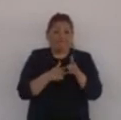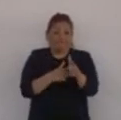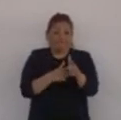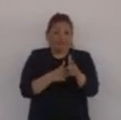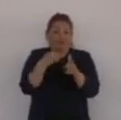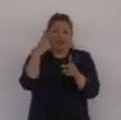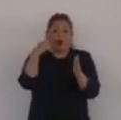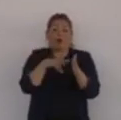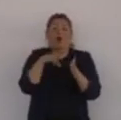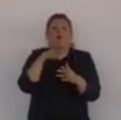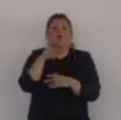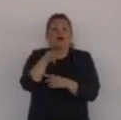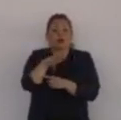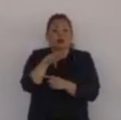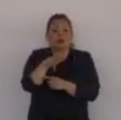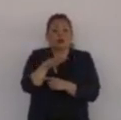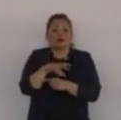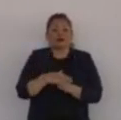en el 2018